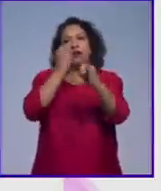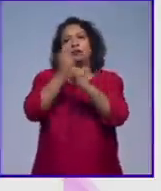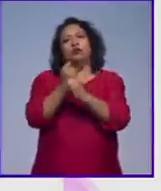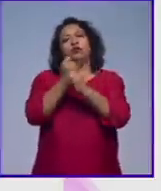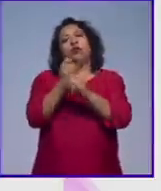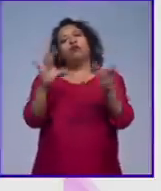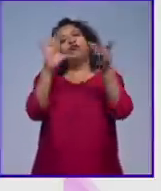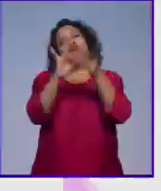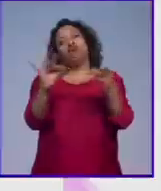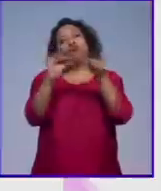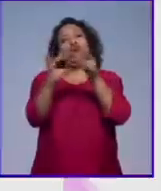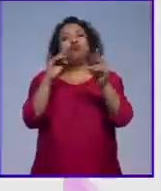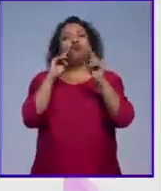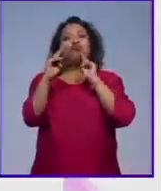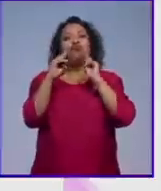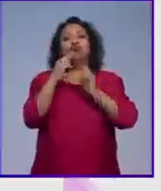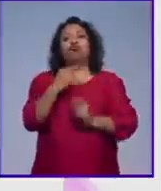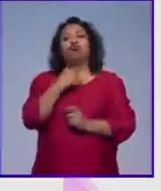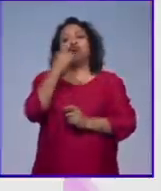Oral.